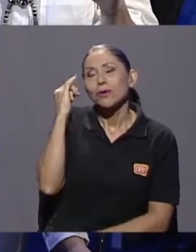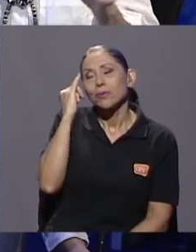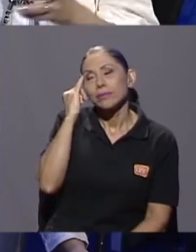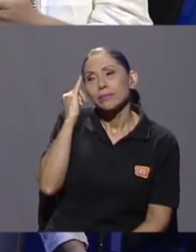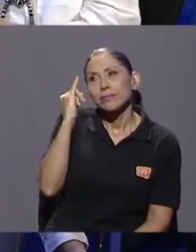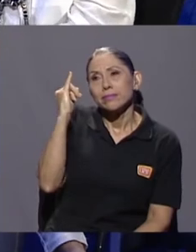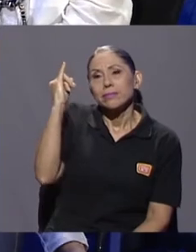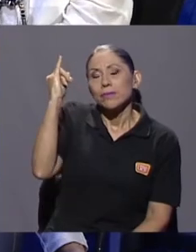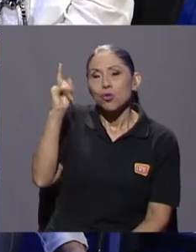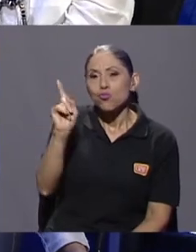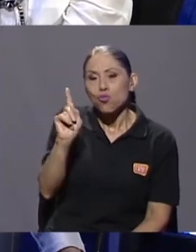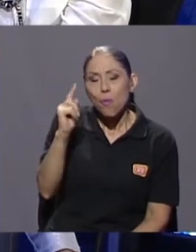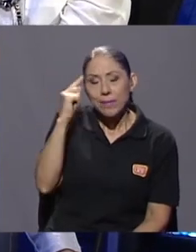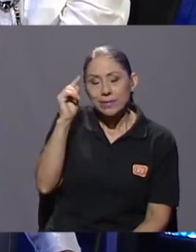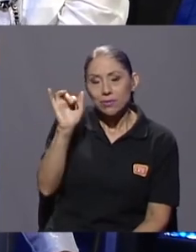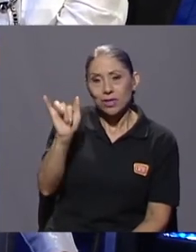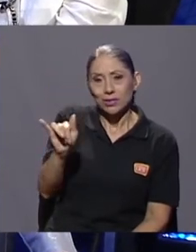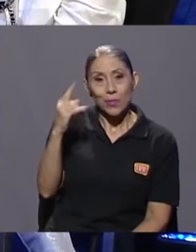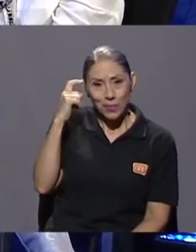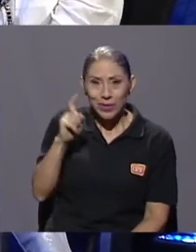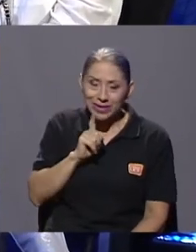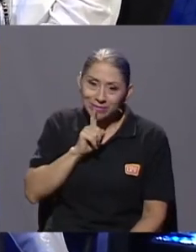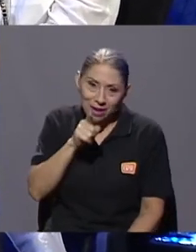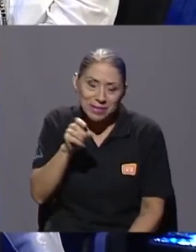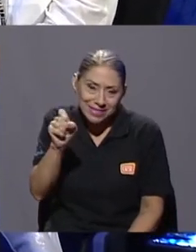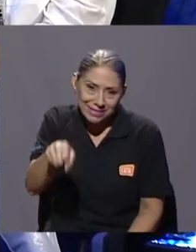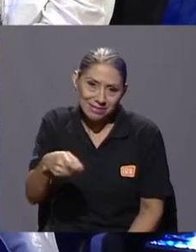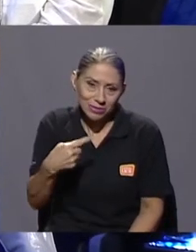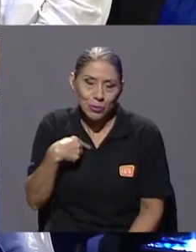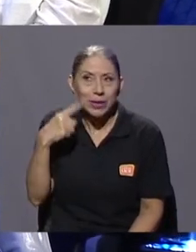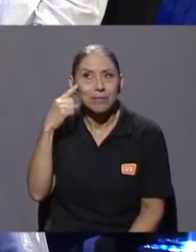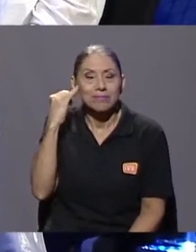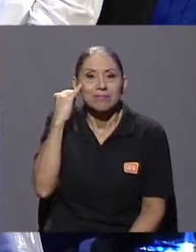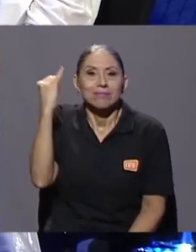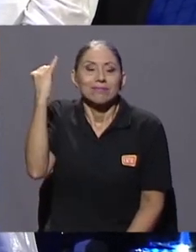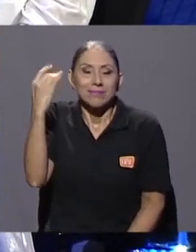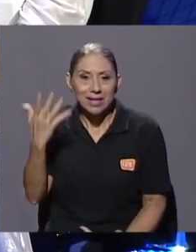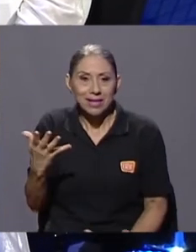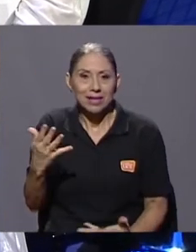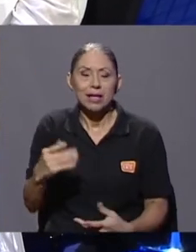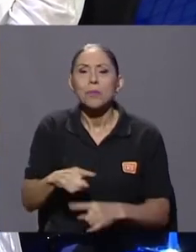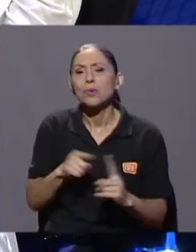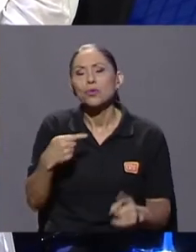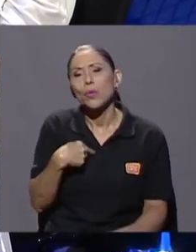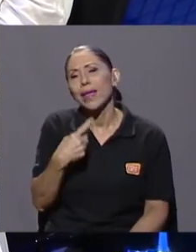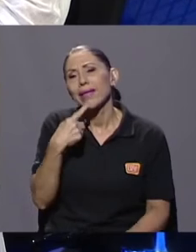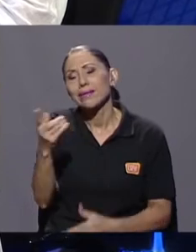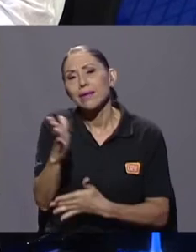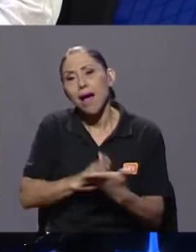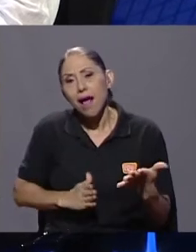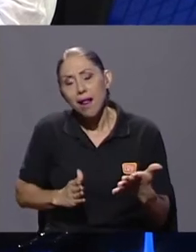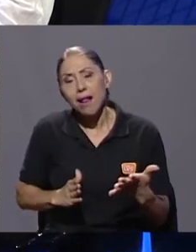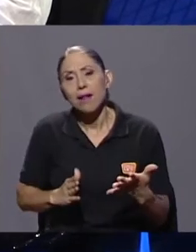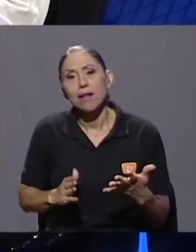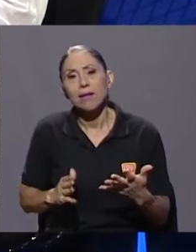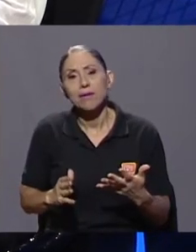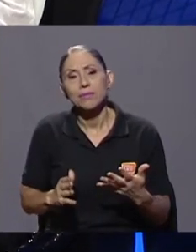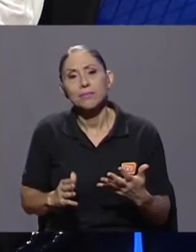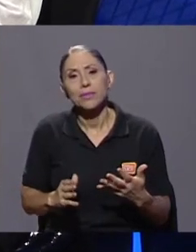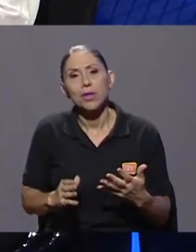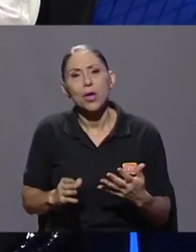sin duda voy a entrar en él, sí voy a decir algo que es también muy